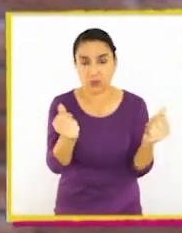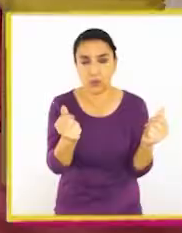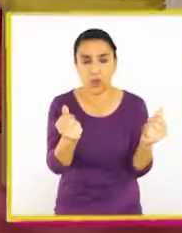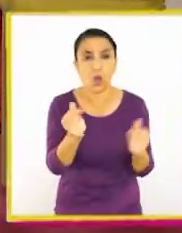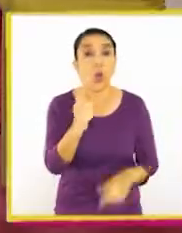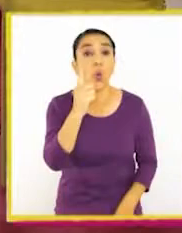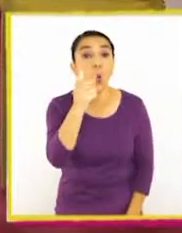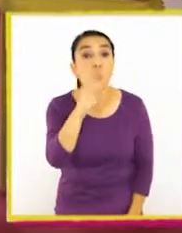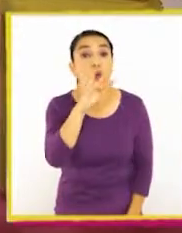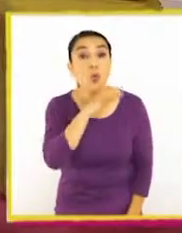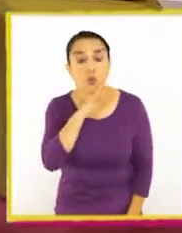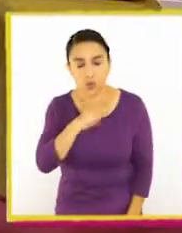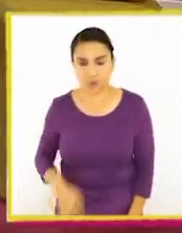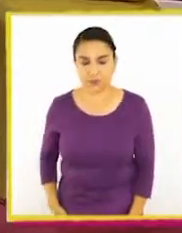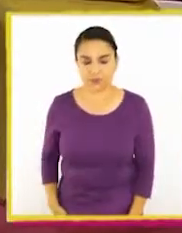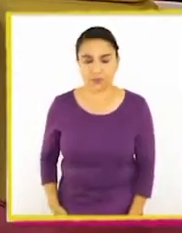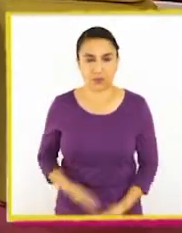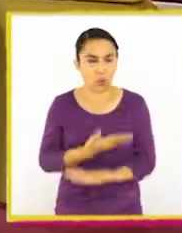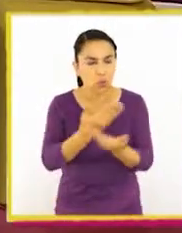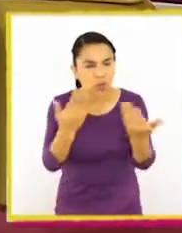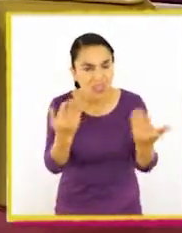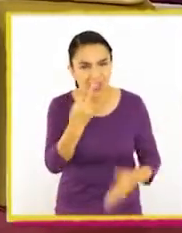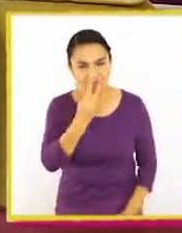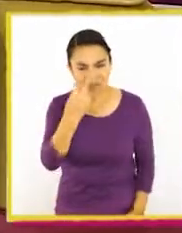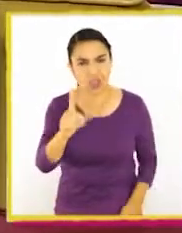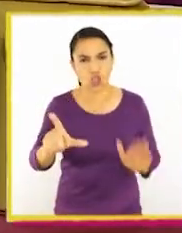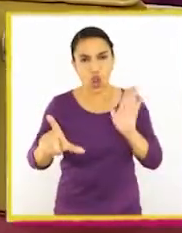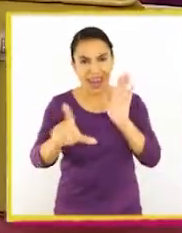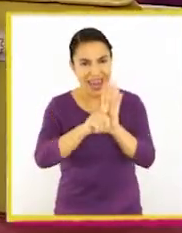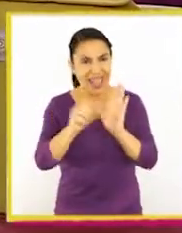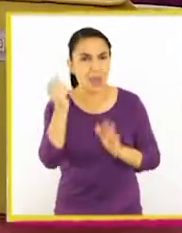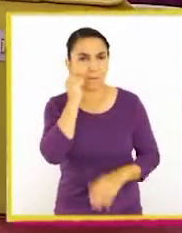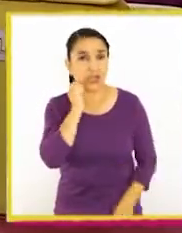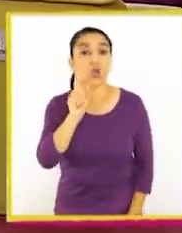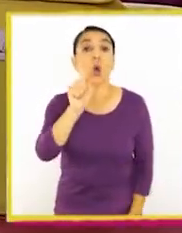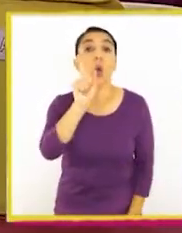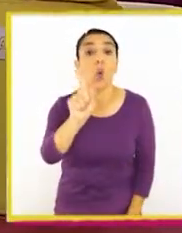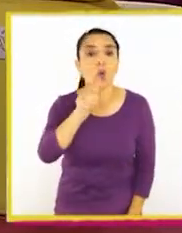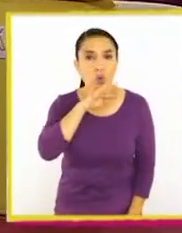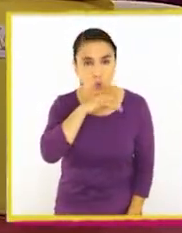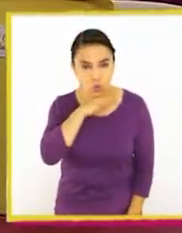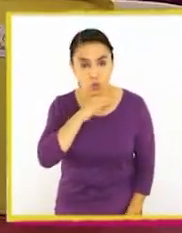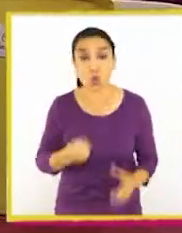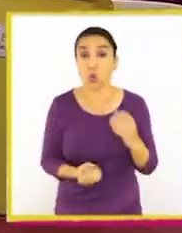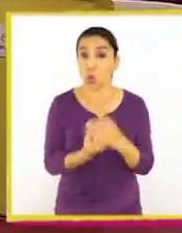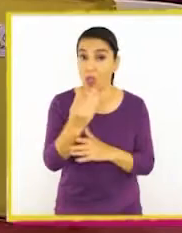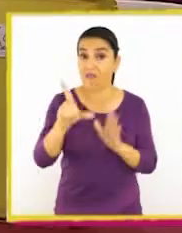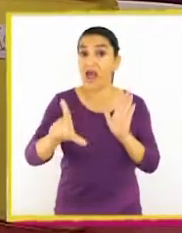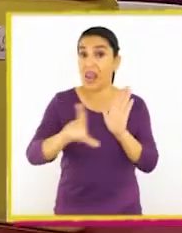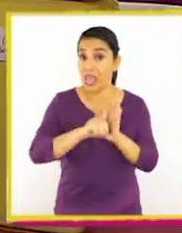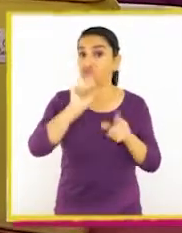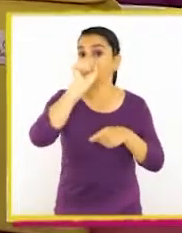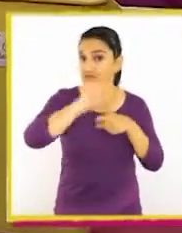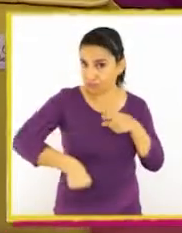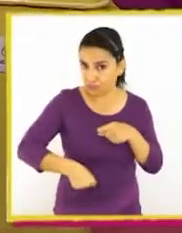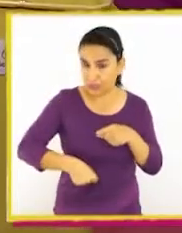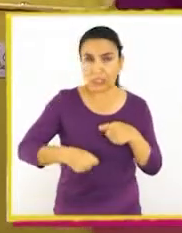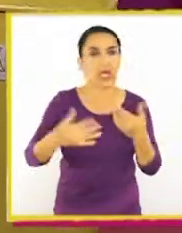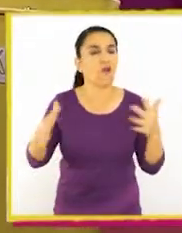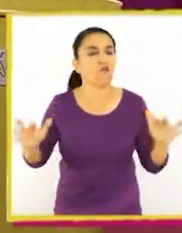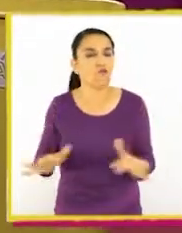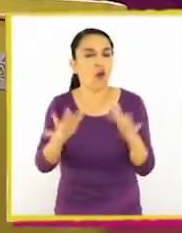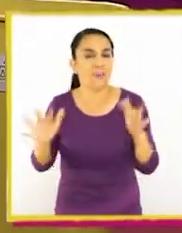vez. ¿Han escuchado de la ley de plástico de un solo uso? es una nueva ley que se promulgó y